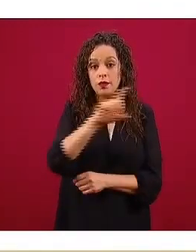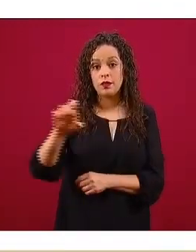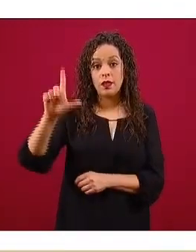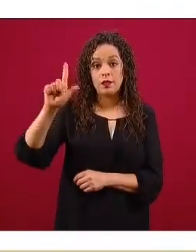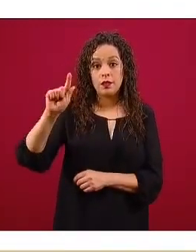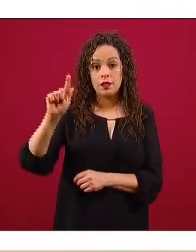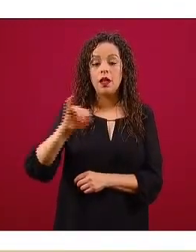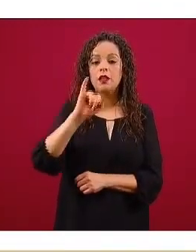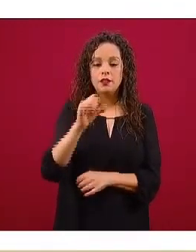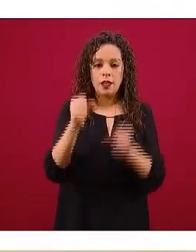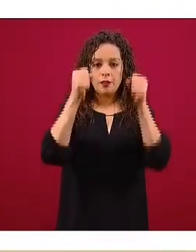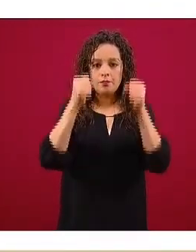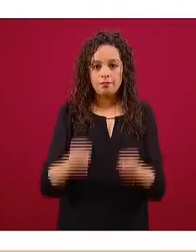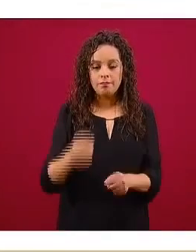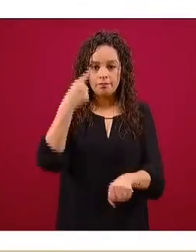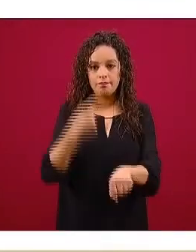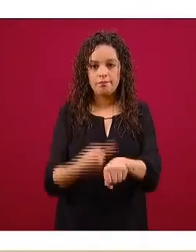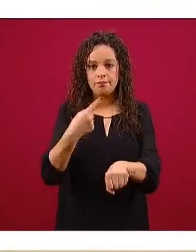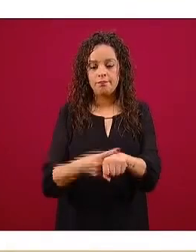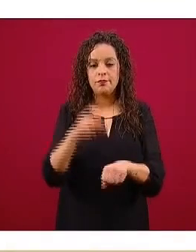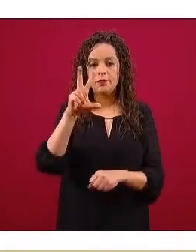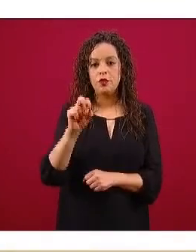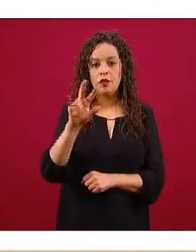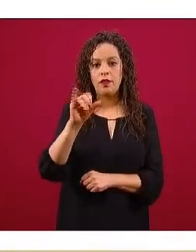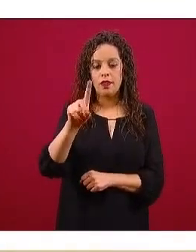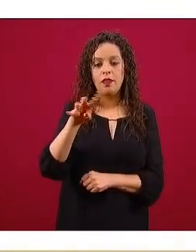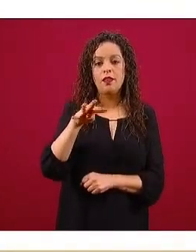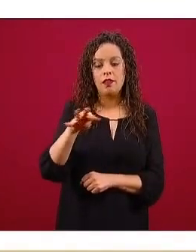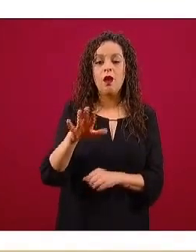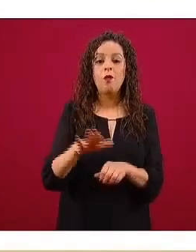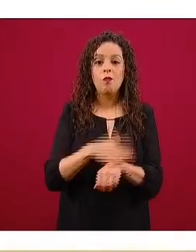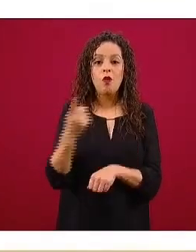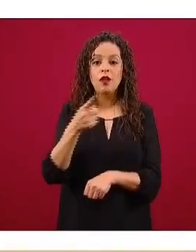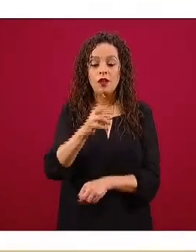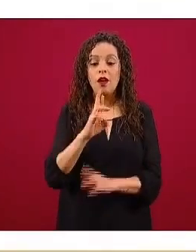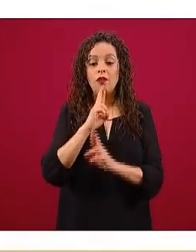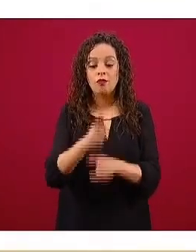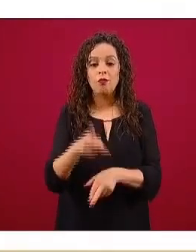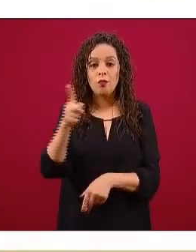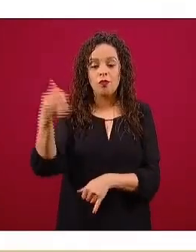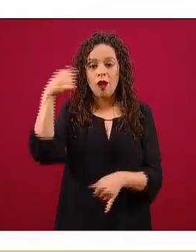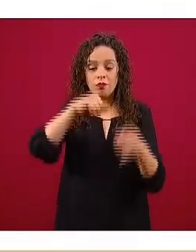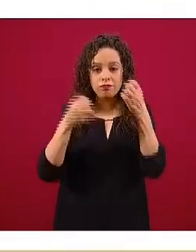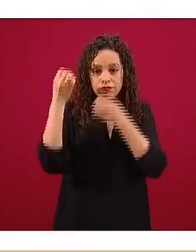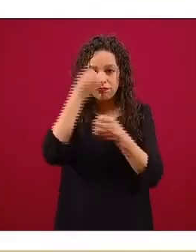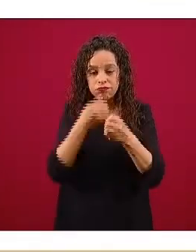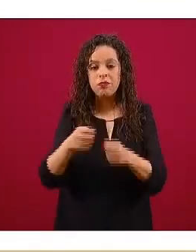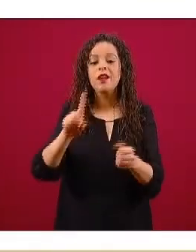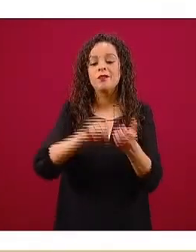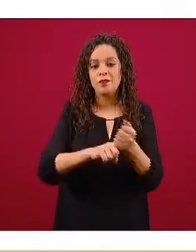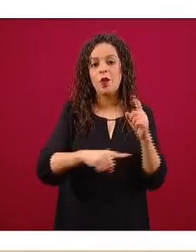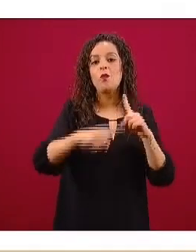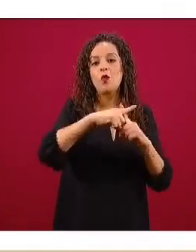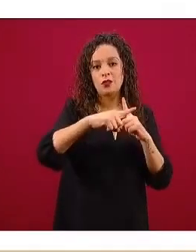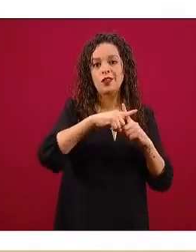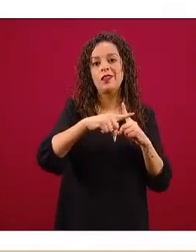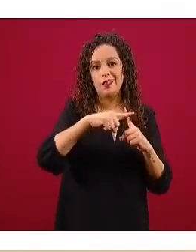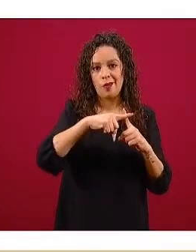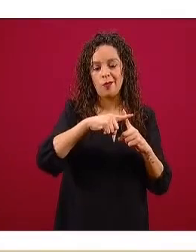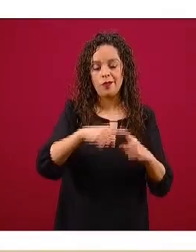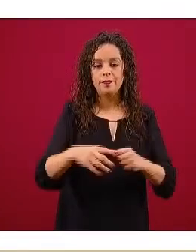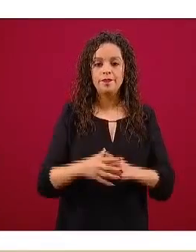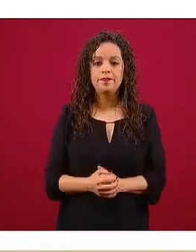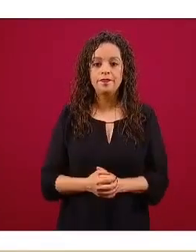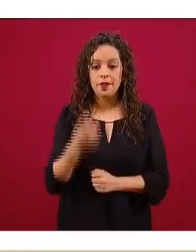231.770 son las que se confirman como casos de COVID-19 porque dieron positivas a esta prueba. Dentro de este grupo que